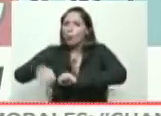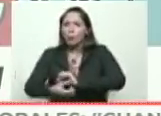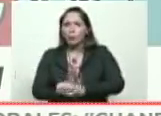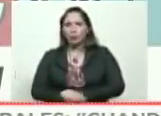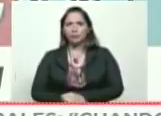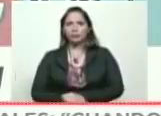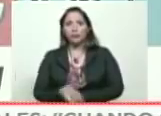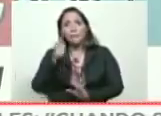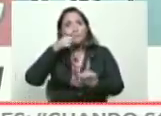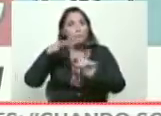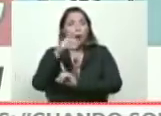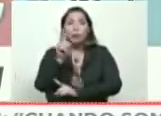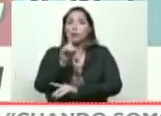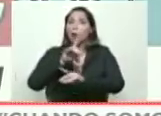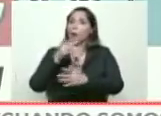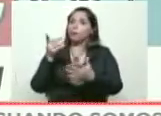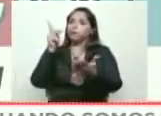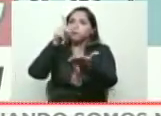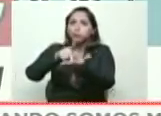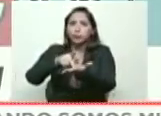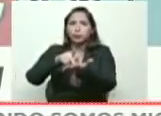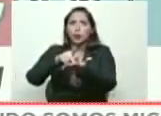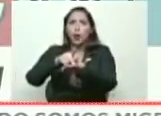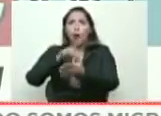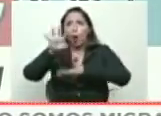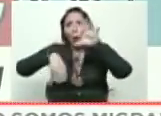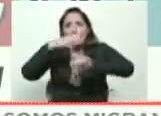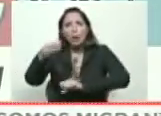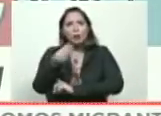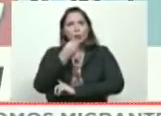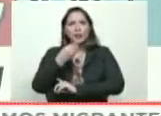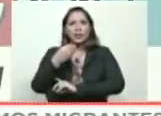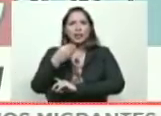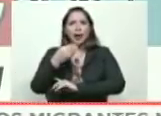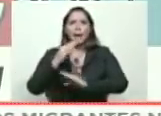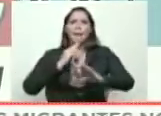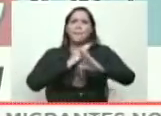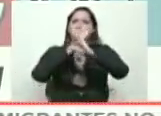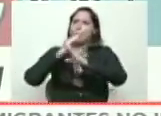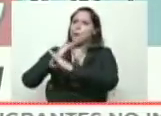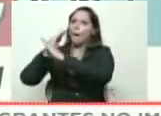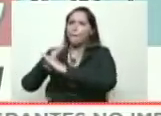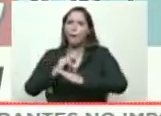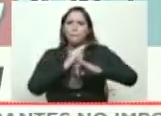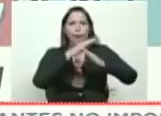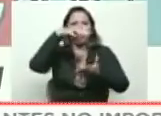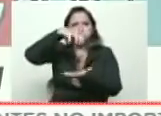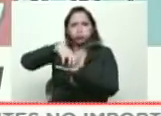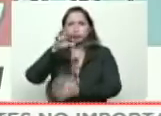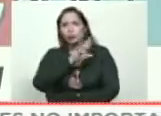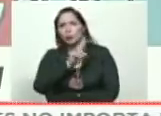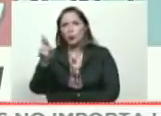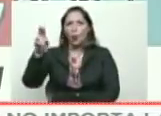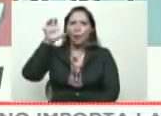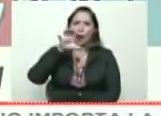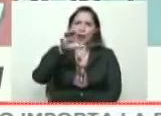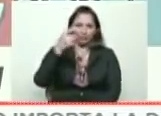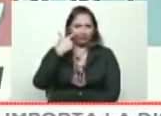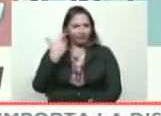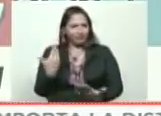al pueblo que no le permiten ir a comprar alimentos. Están bloqueando el Estado, están bloqueando la República, el país. Por